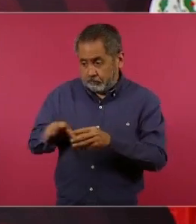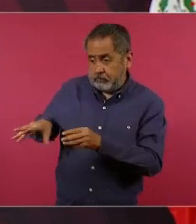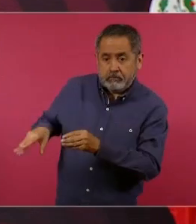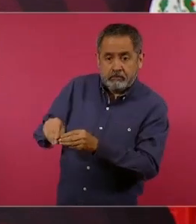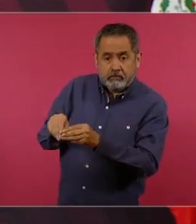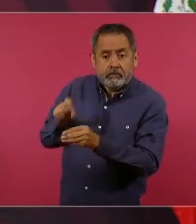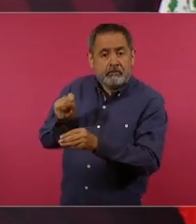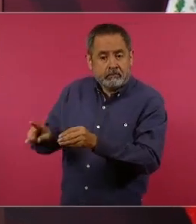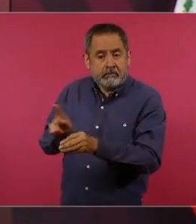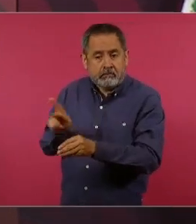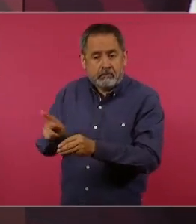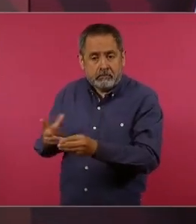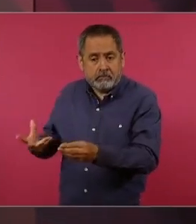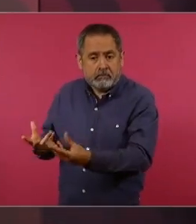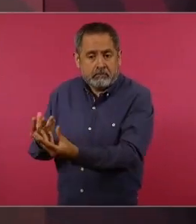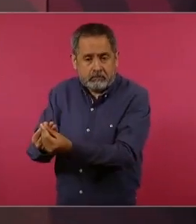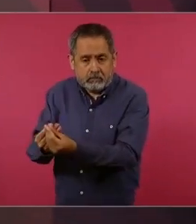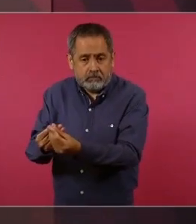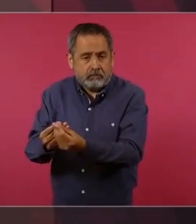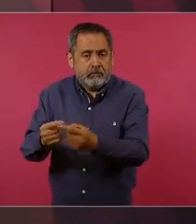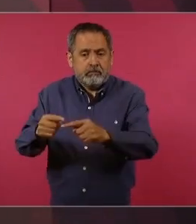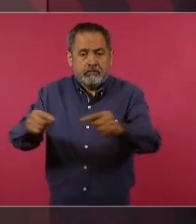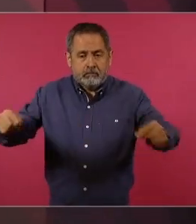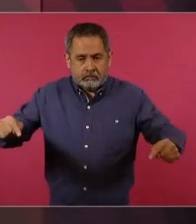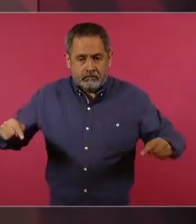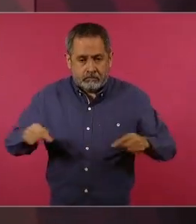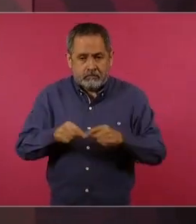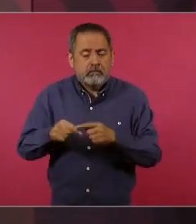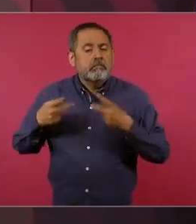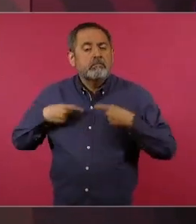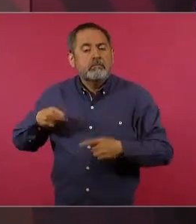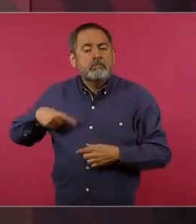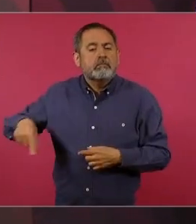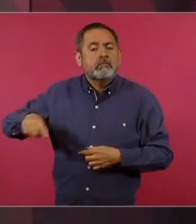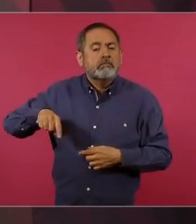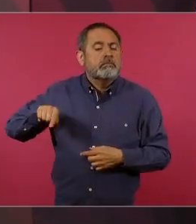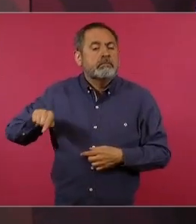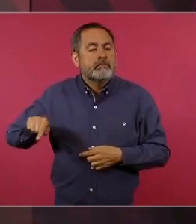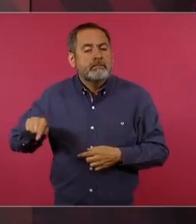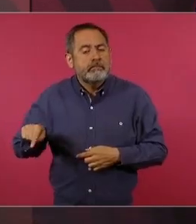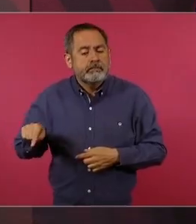pero pues los pobladores